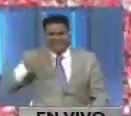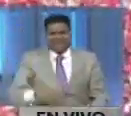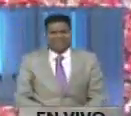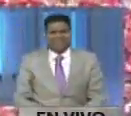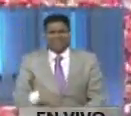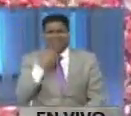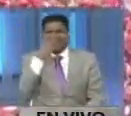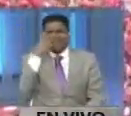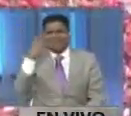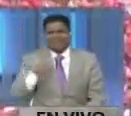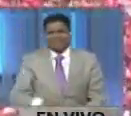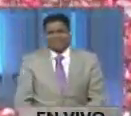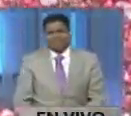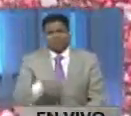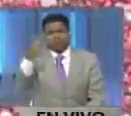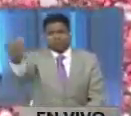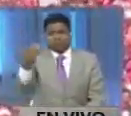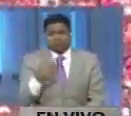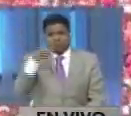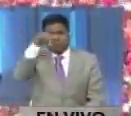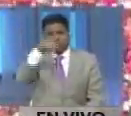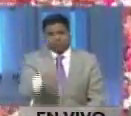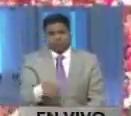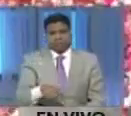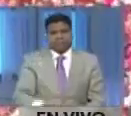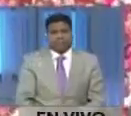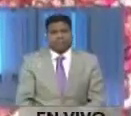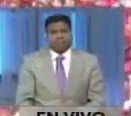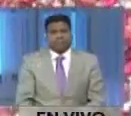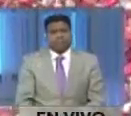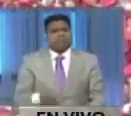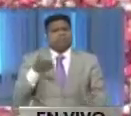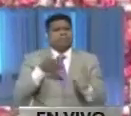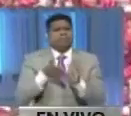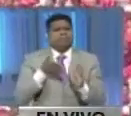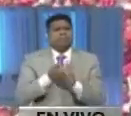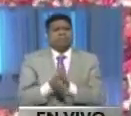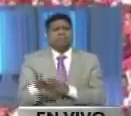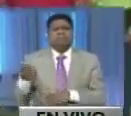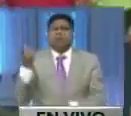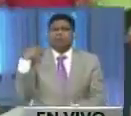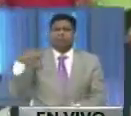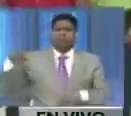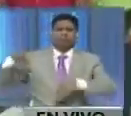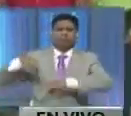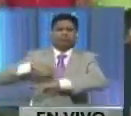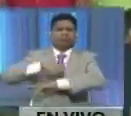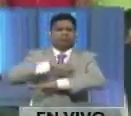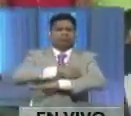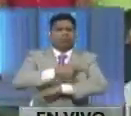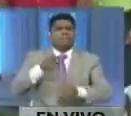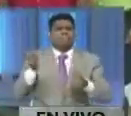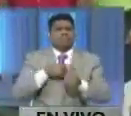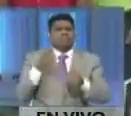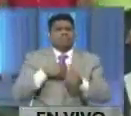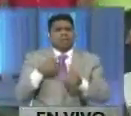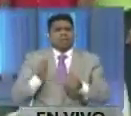Y nos vinimos para acá. Y pasamos antes por allá, donde el comandante Chávez,